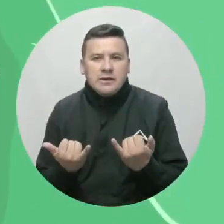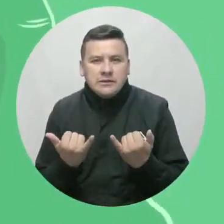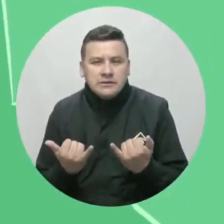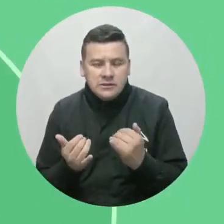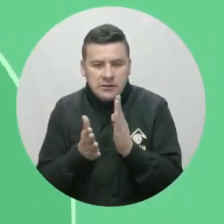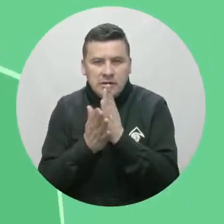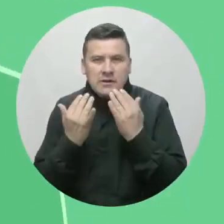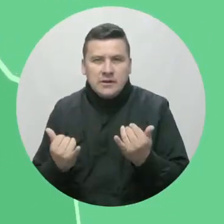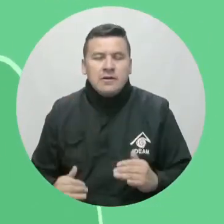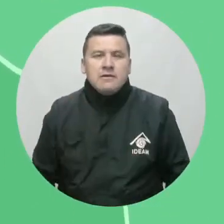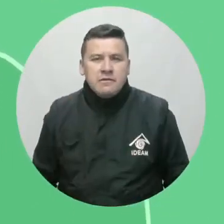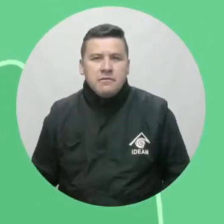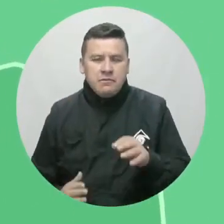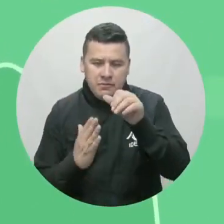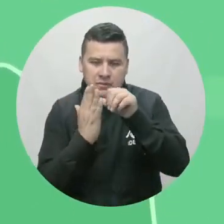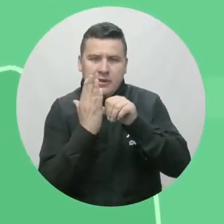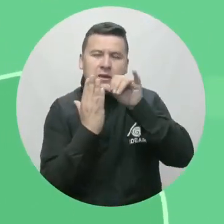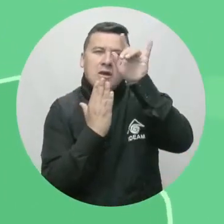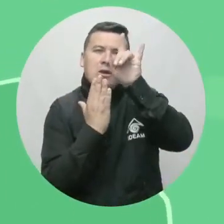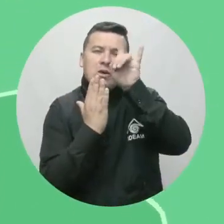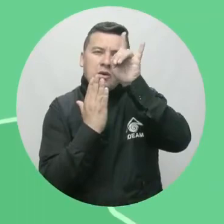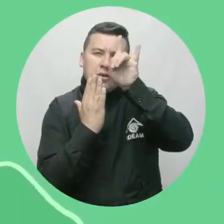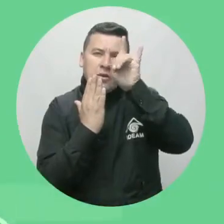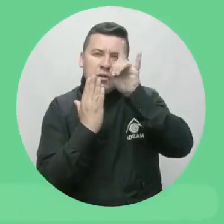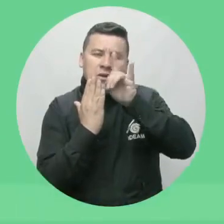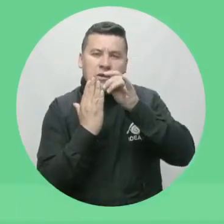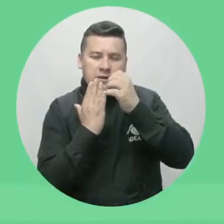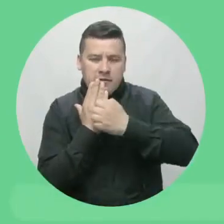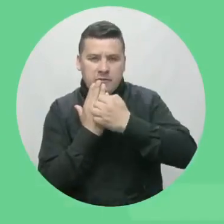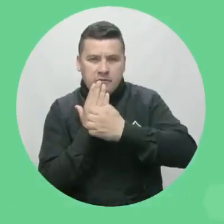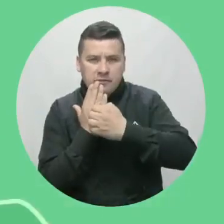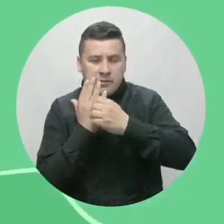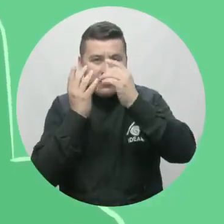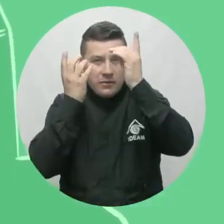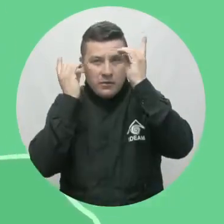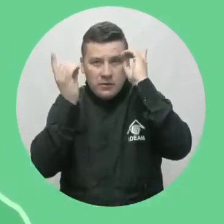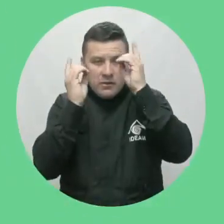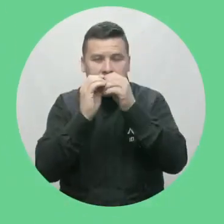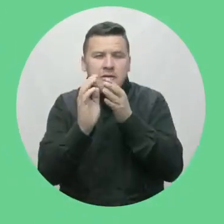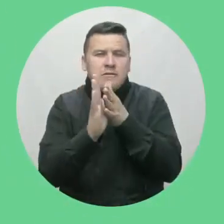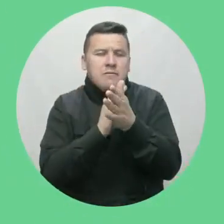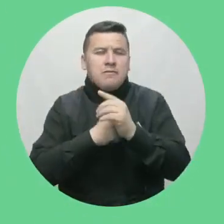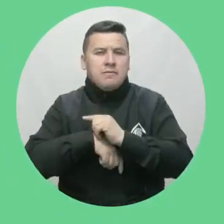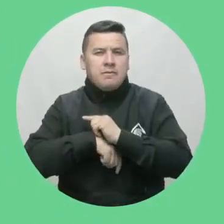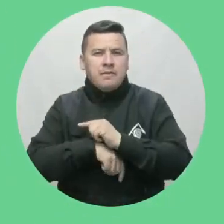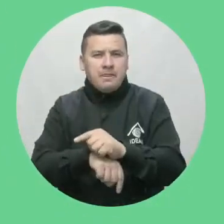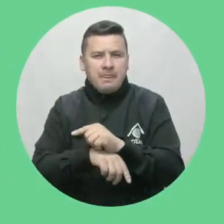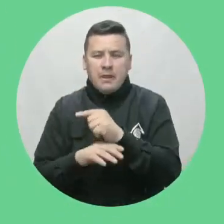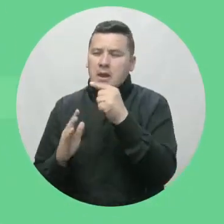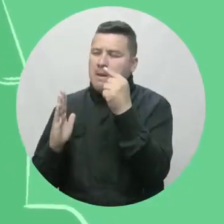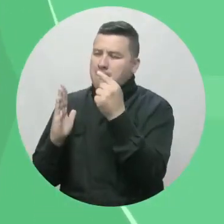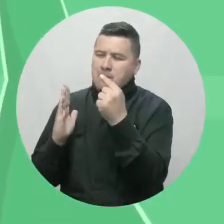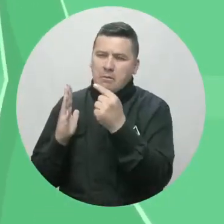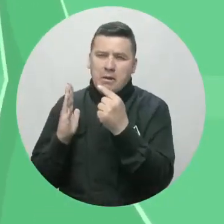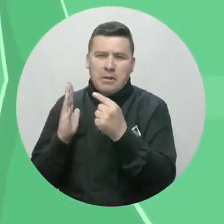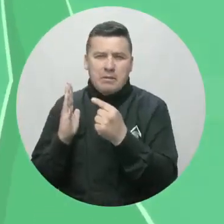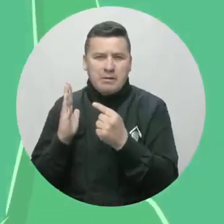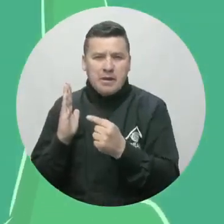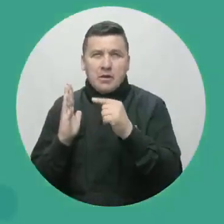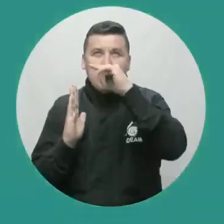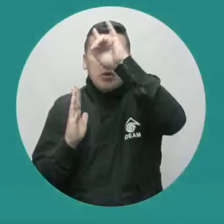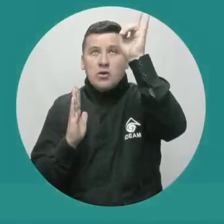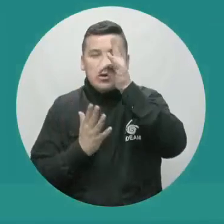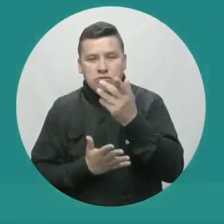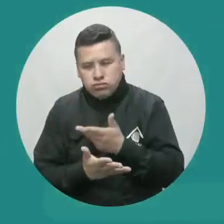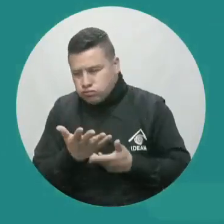aplicación Mi Pronóstico desde Google Play o App Store Información en tiempo real, detallada, satelital, recomendaciones y muchas